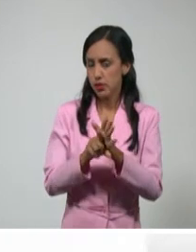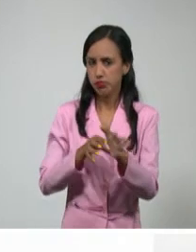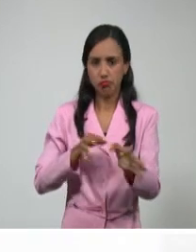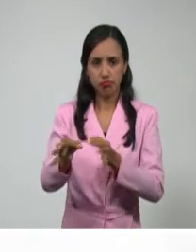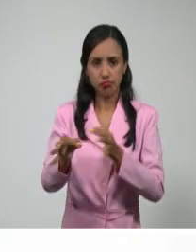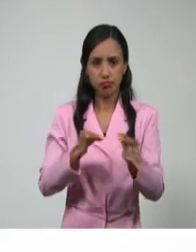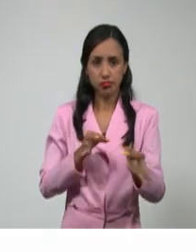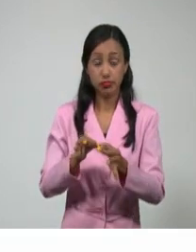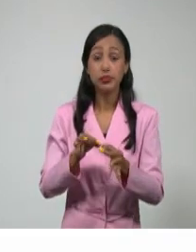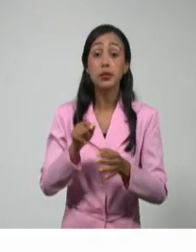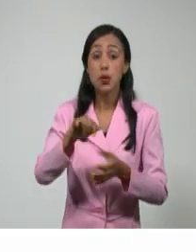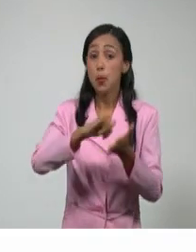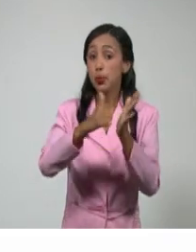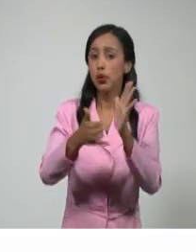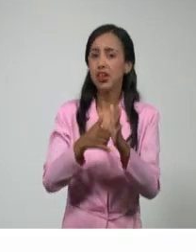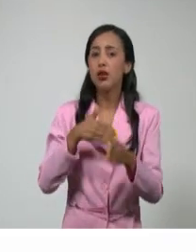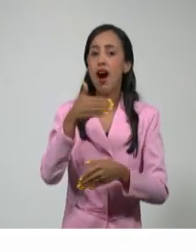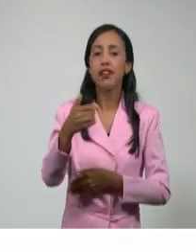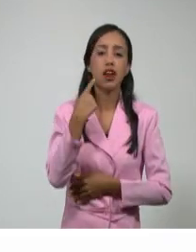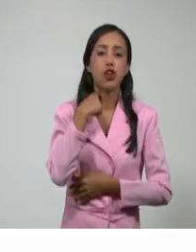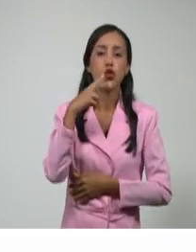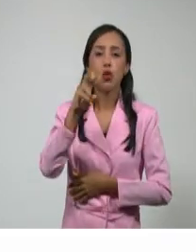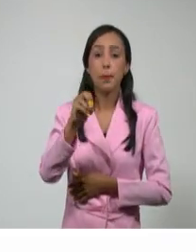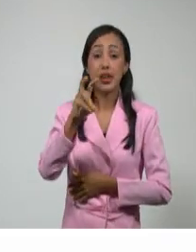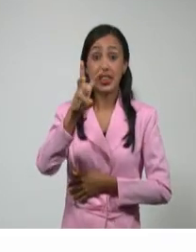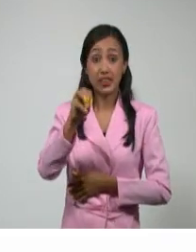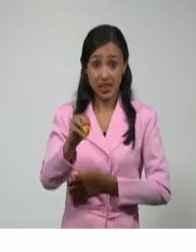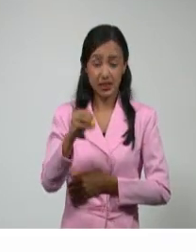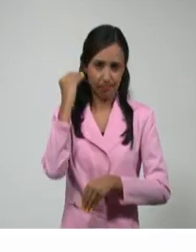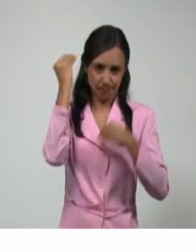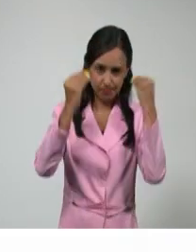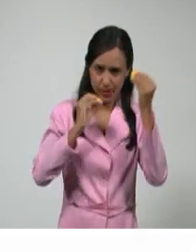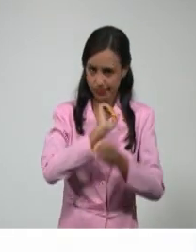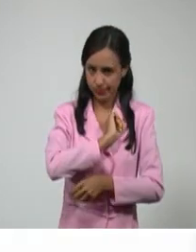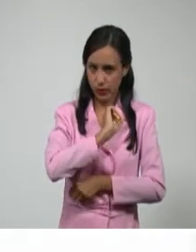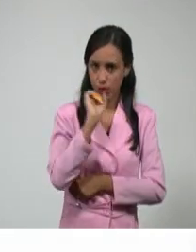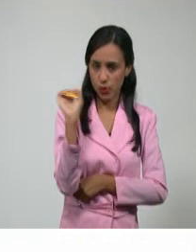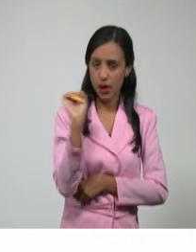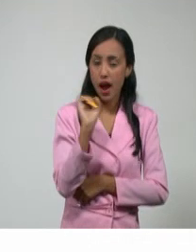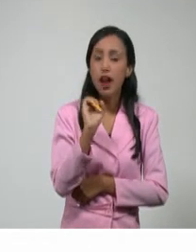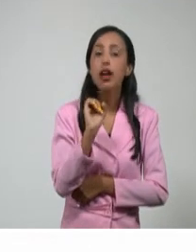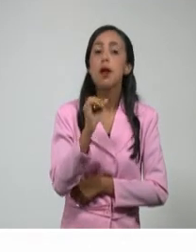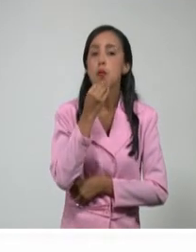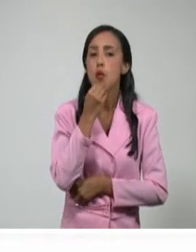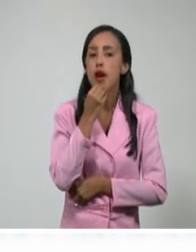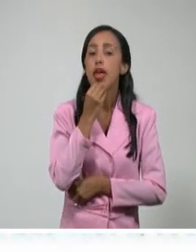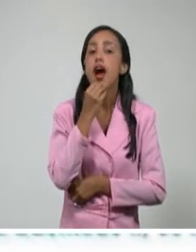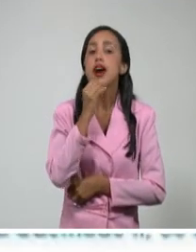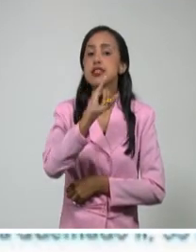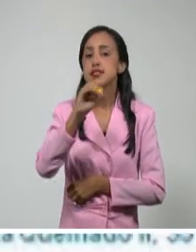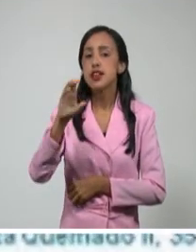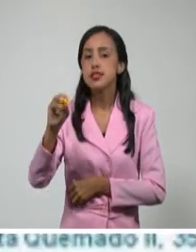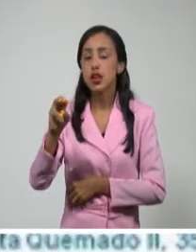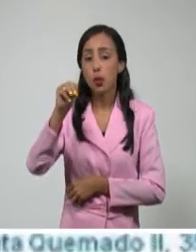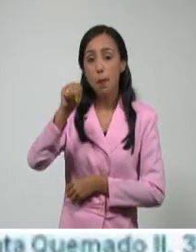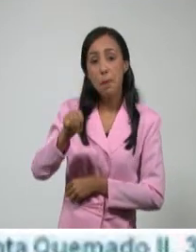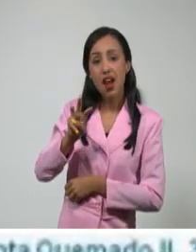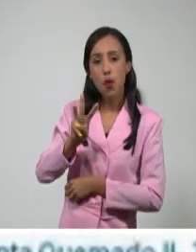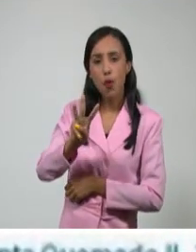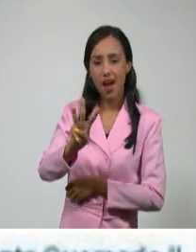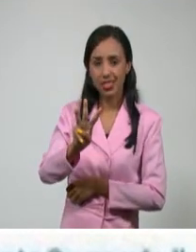2030 es que la eólica genere unos 600 megawatts en línea con el sistema nacional